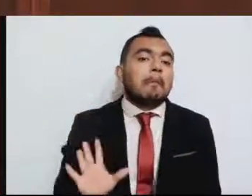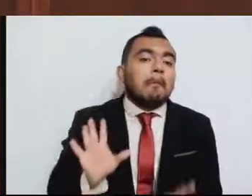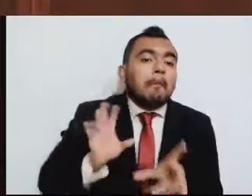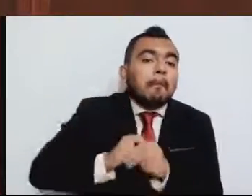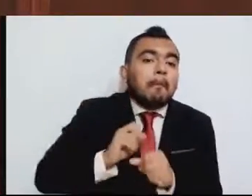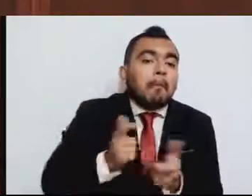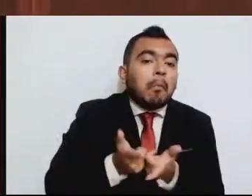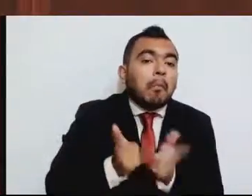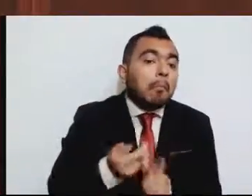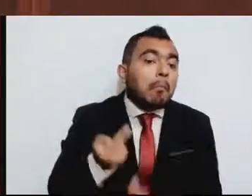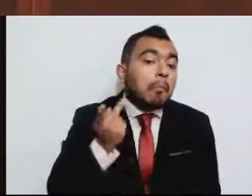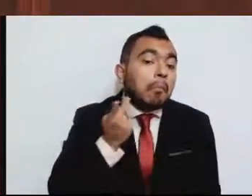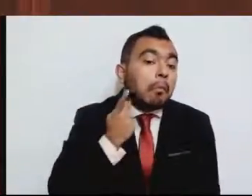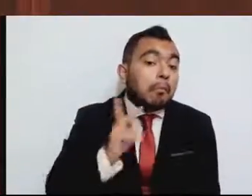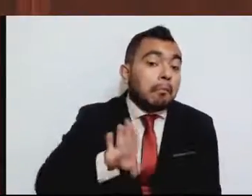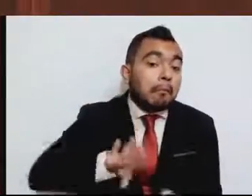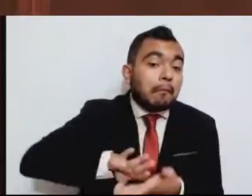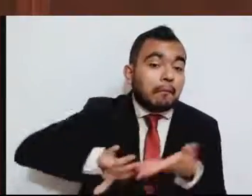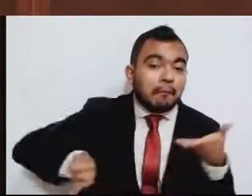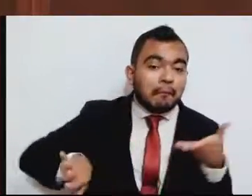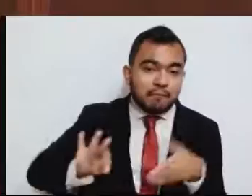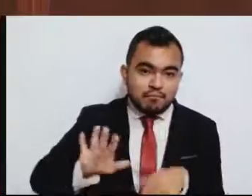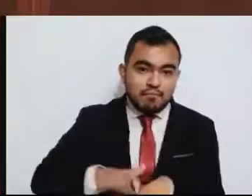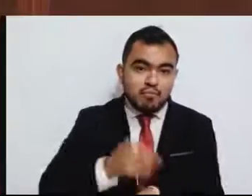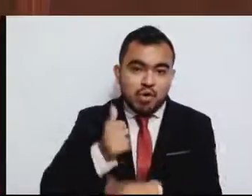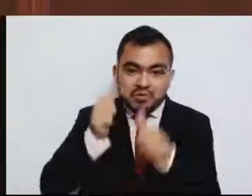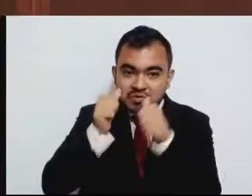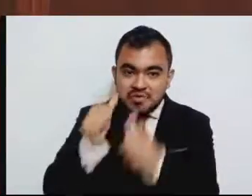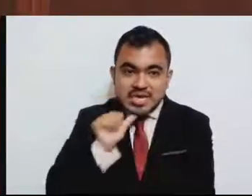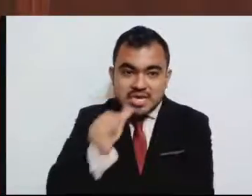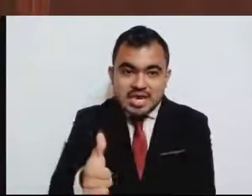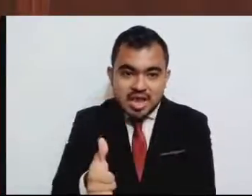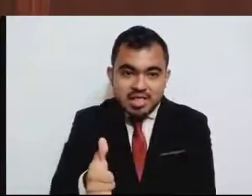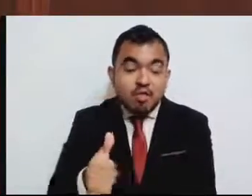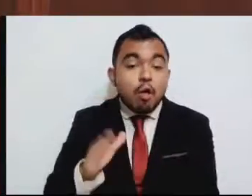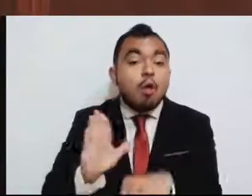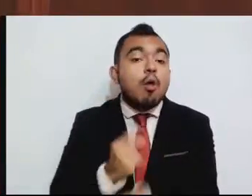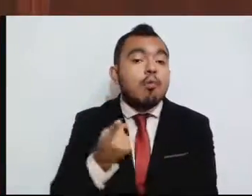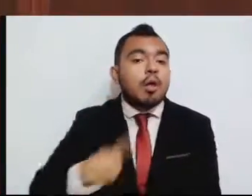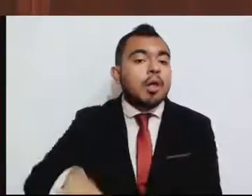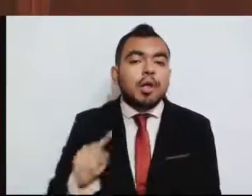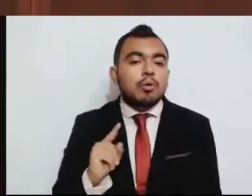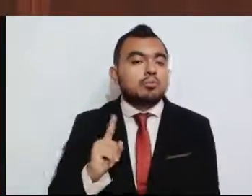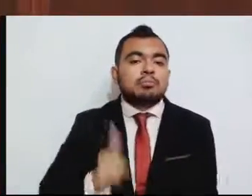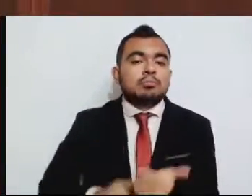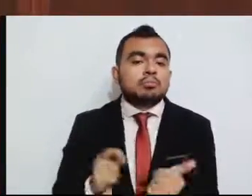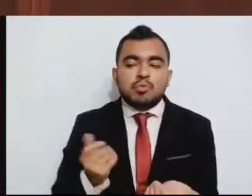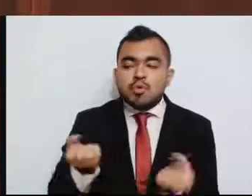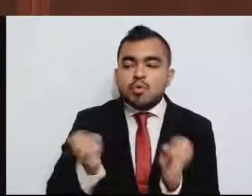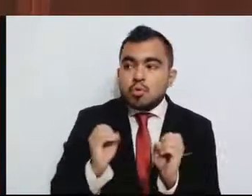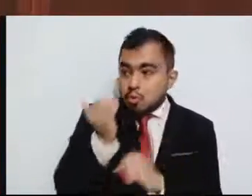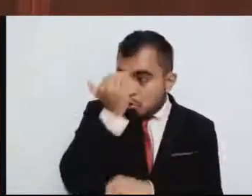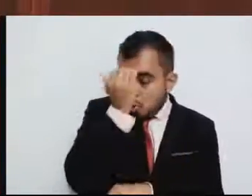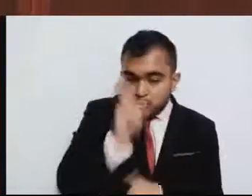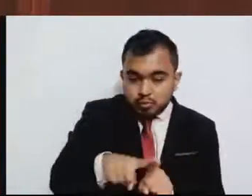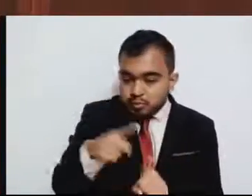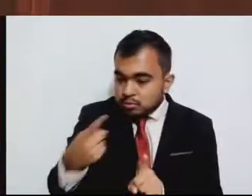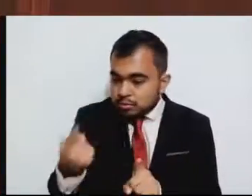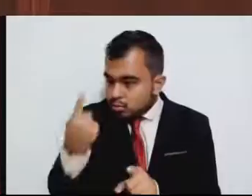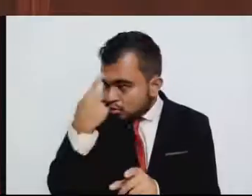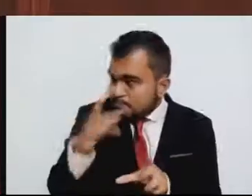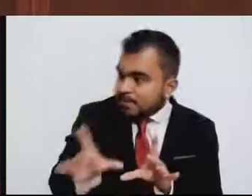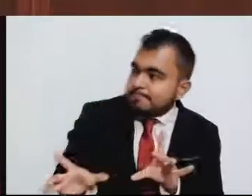partidistas sí porque no son conocidos de las y los encargados de las brigadas de incorporación